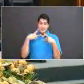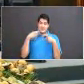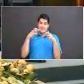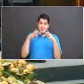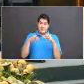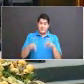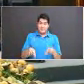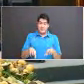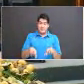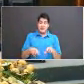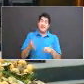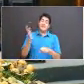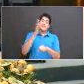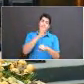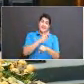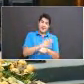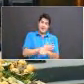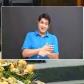ejército.